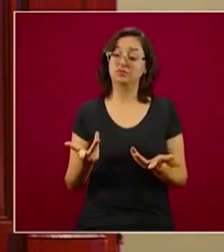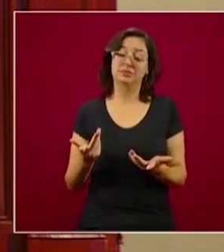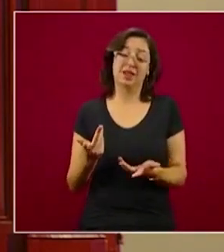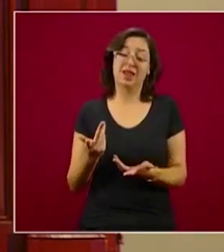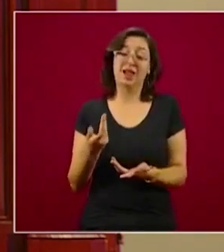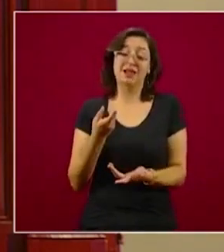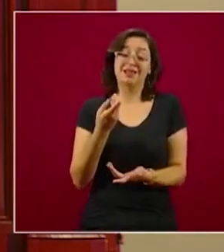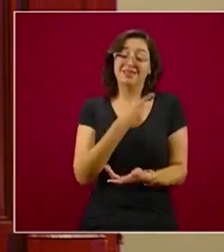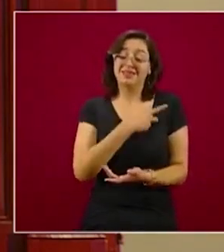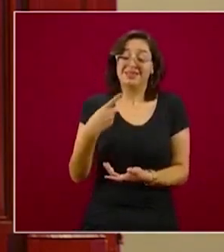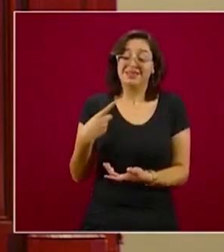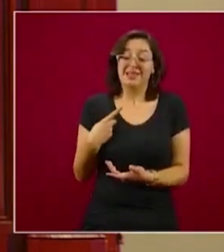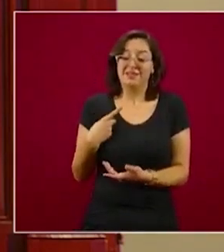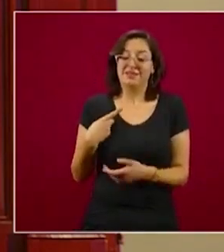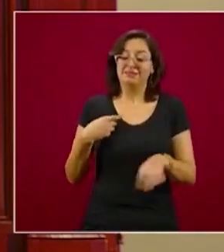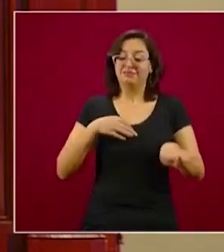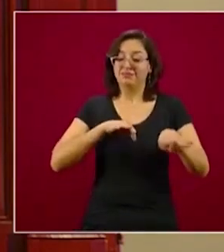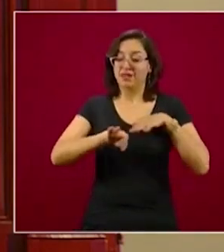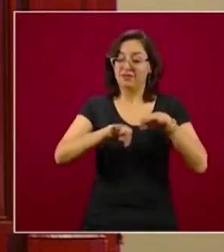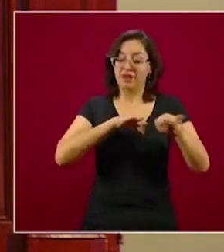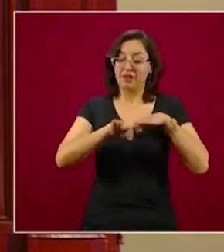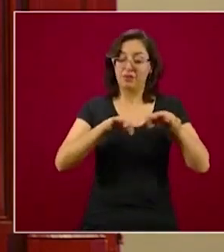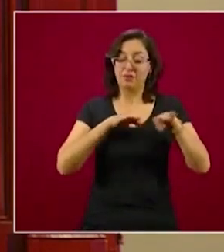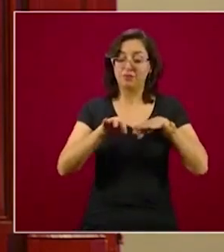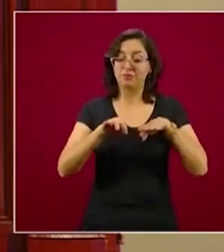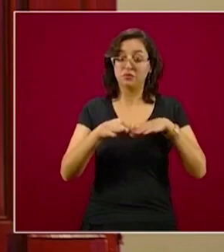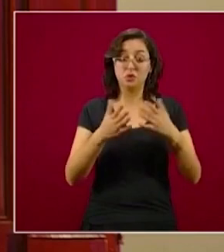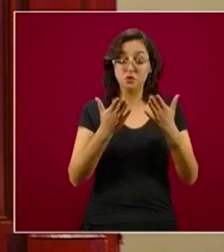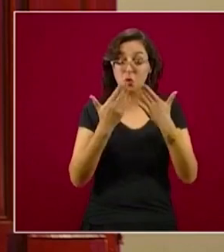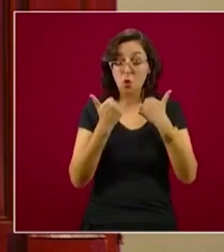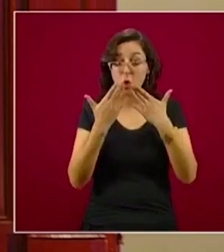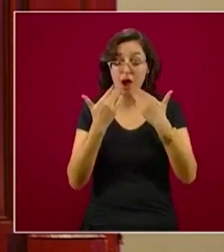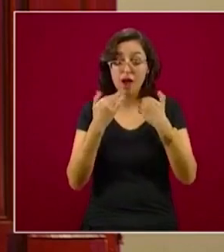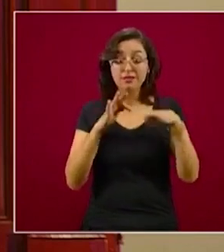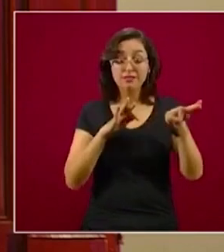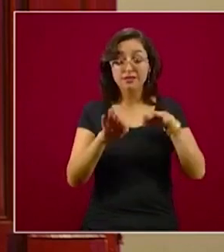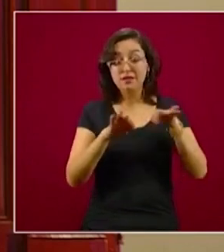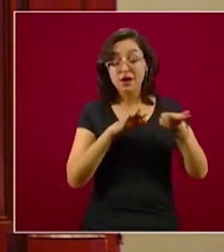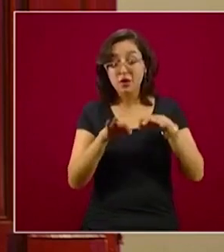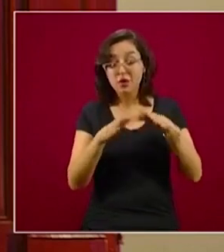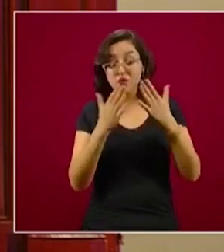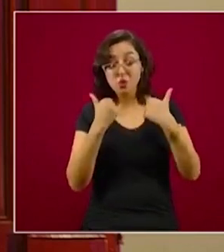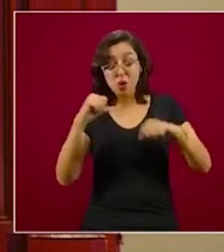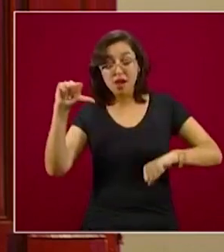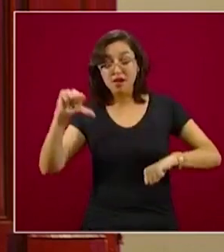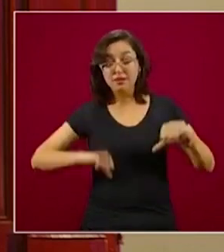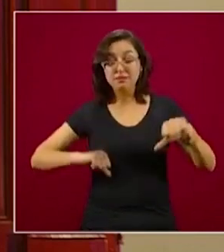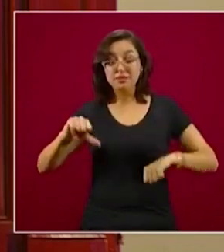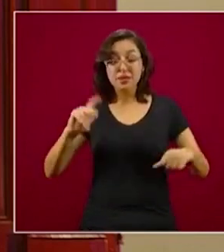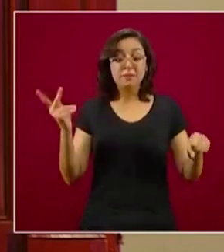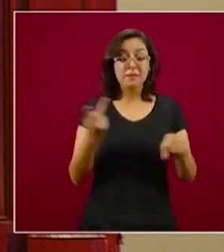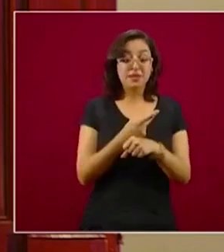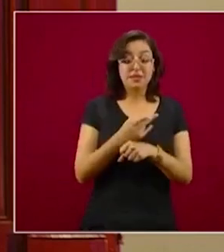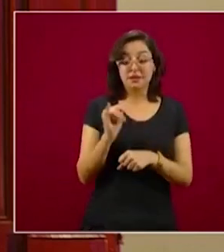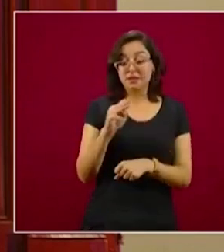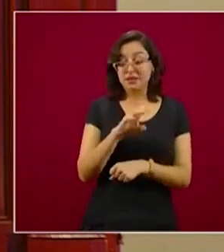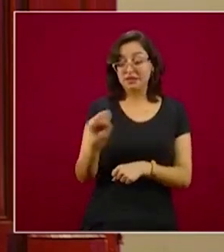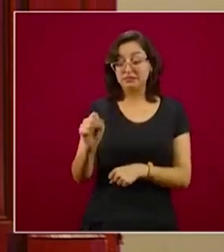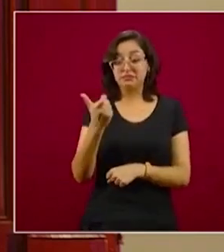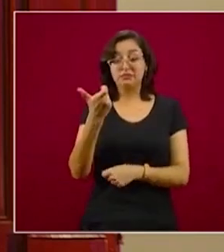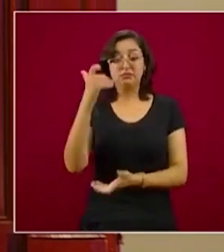empleo, si no hay actividad económica, nuestras finanzas se dañan.